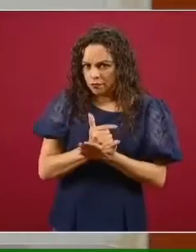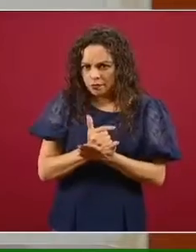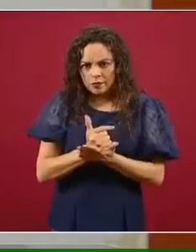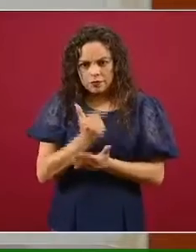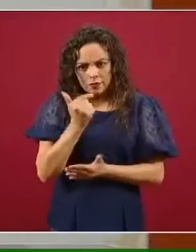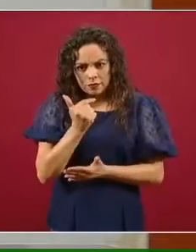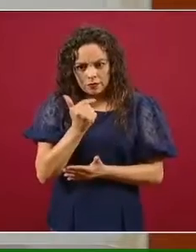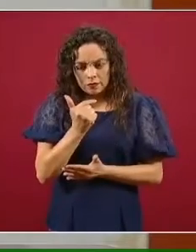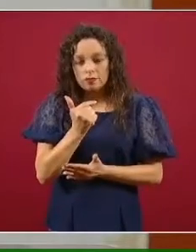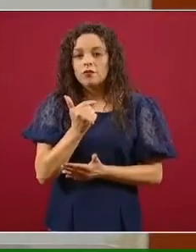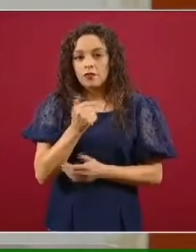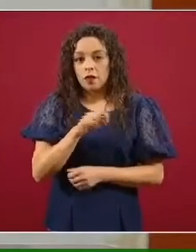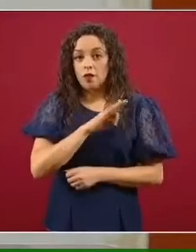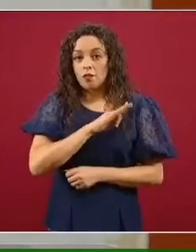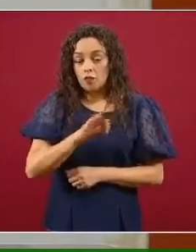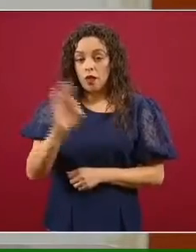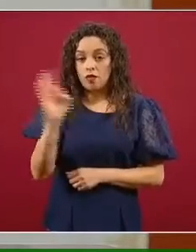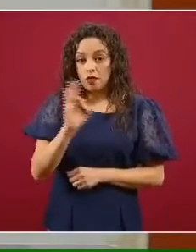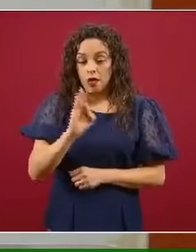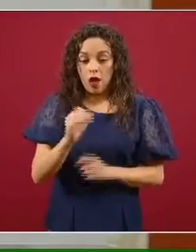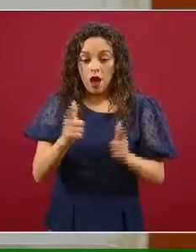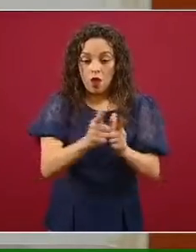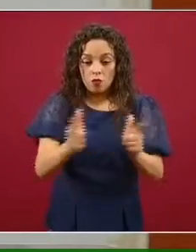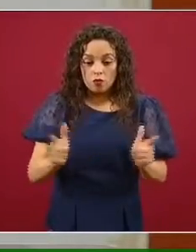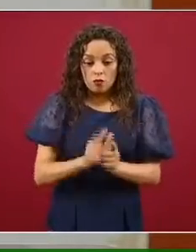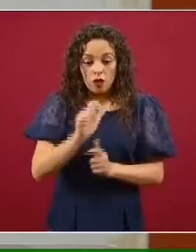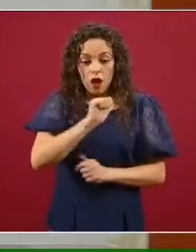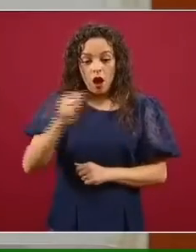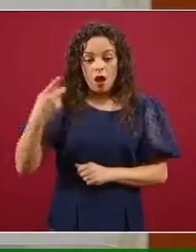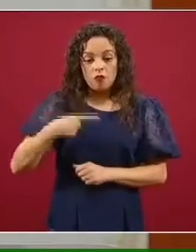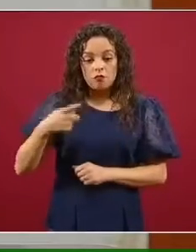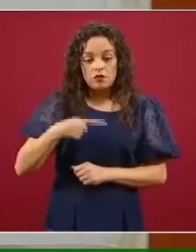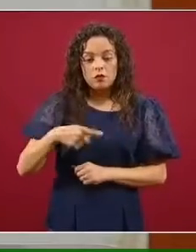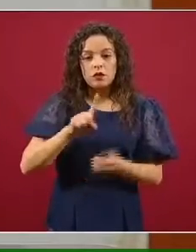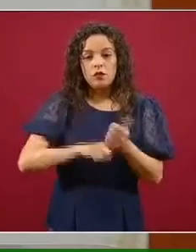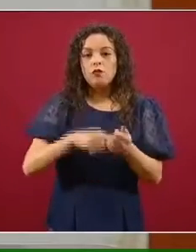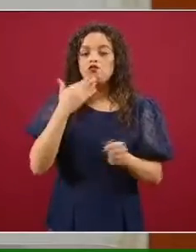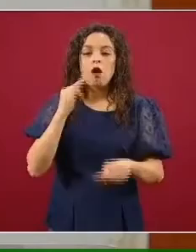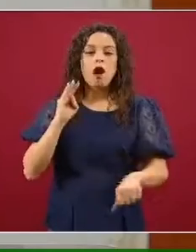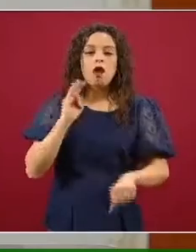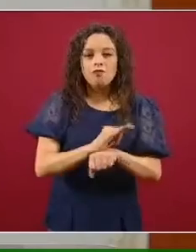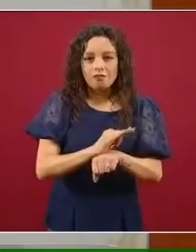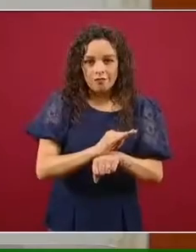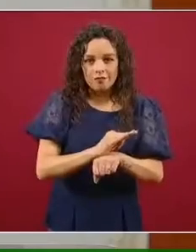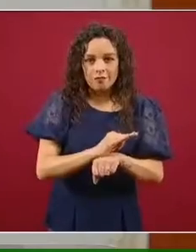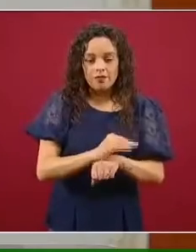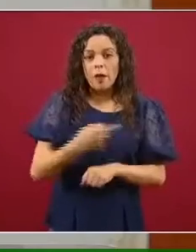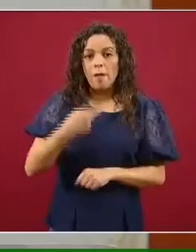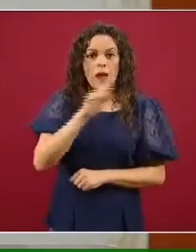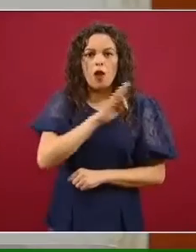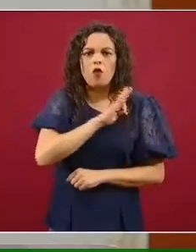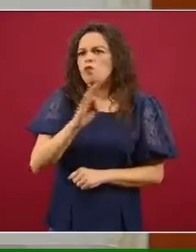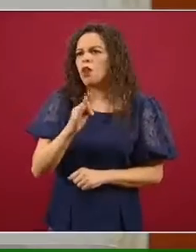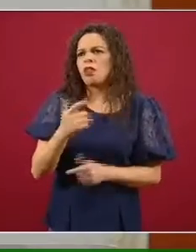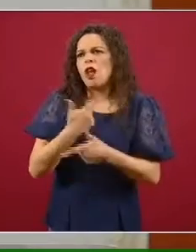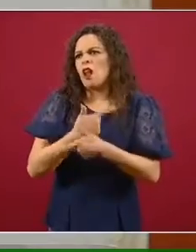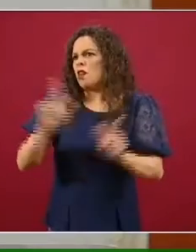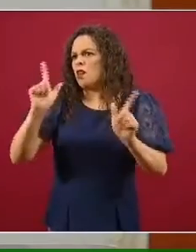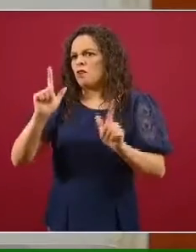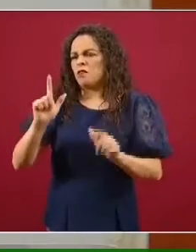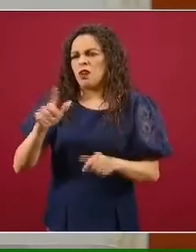presenten en grupos de riesgo para estas complicaciones, pero se pueden presentar en cualquier persona y por lo